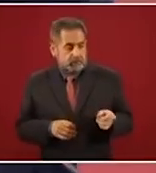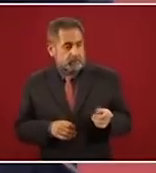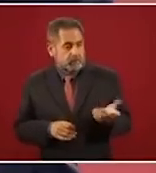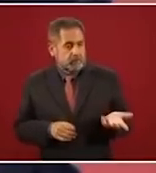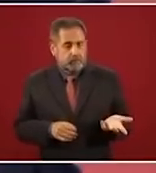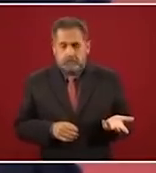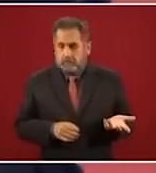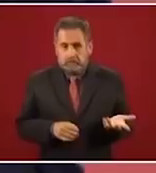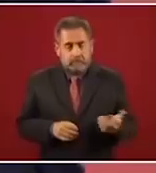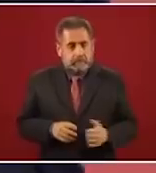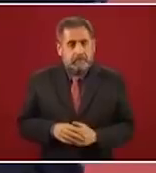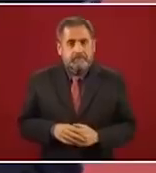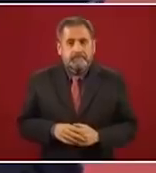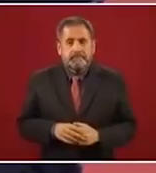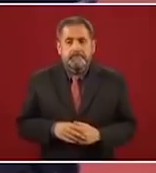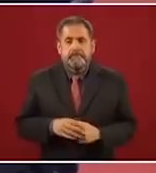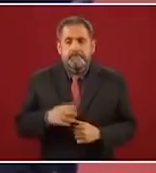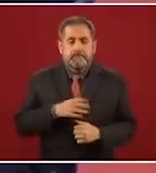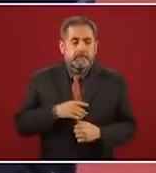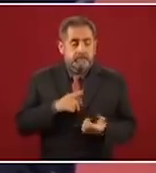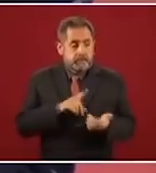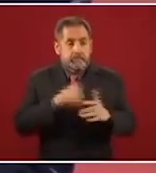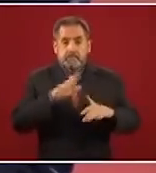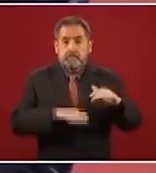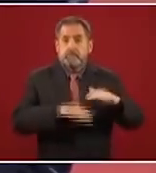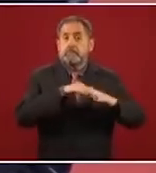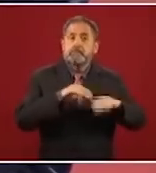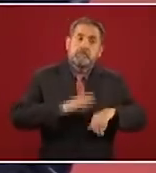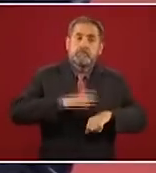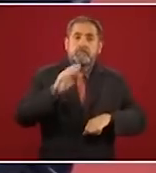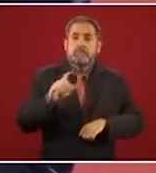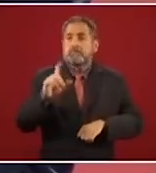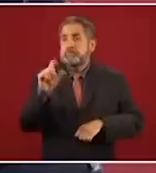Vieron días de 20%.